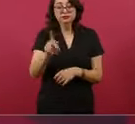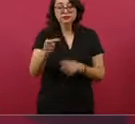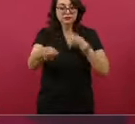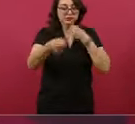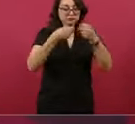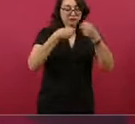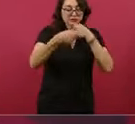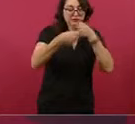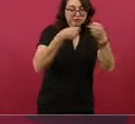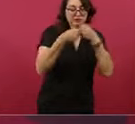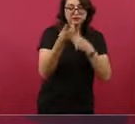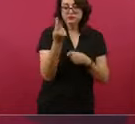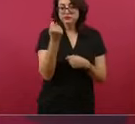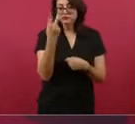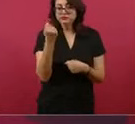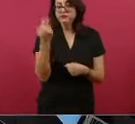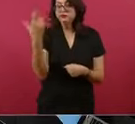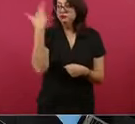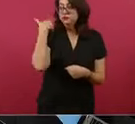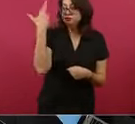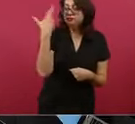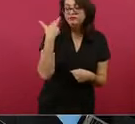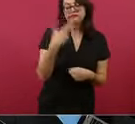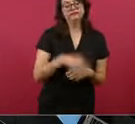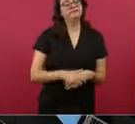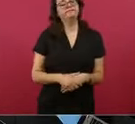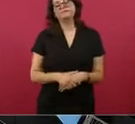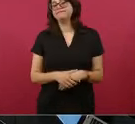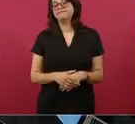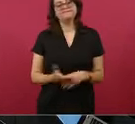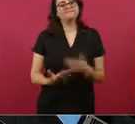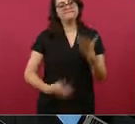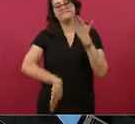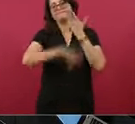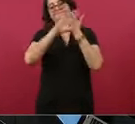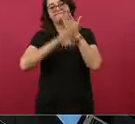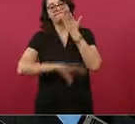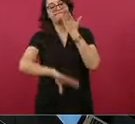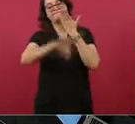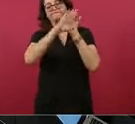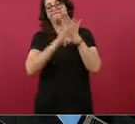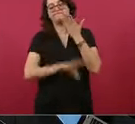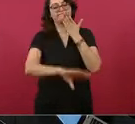Todos en contra. Todos. Vean el Reforma.